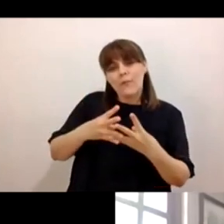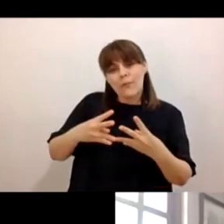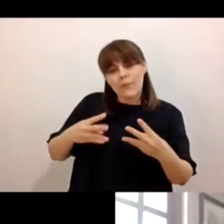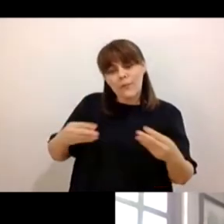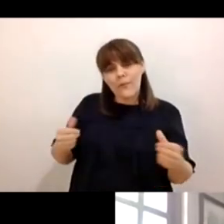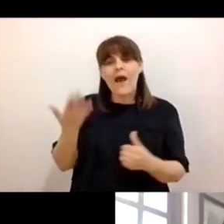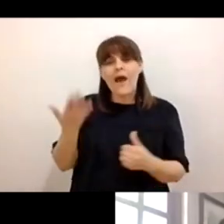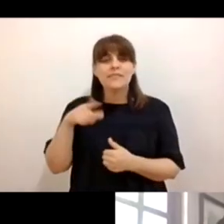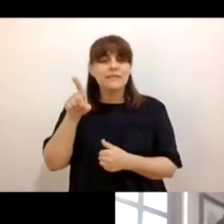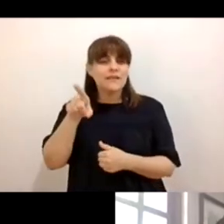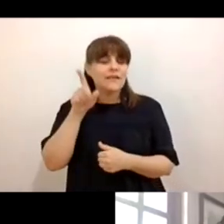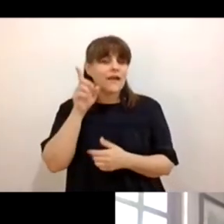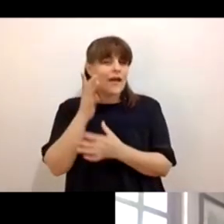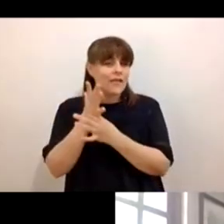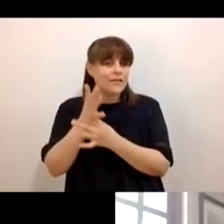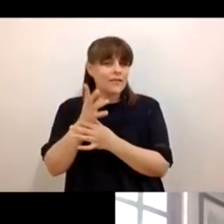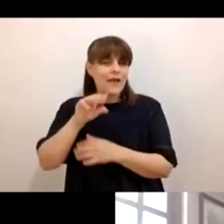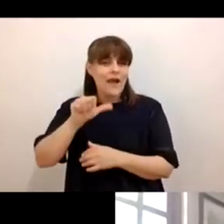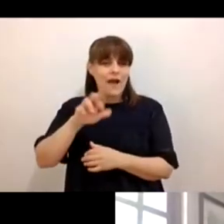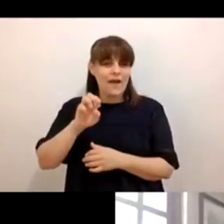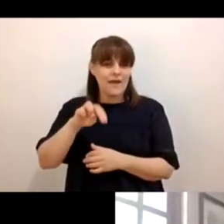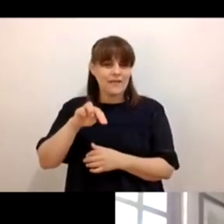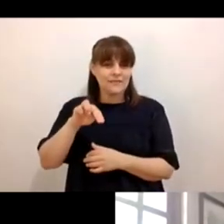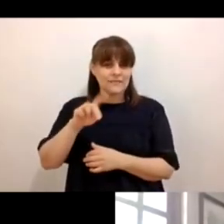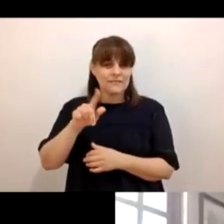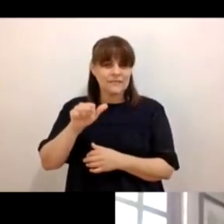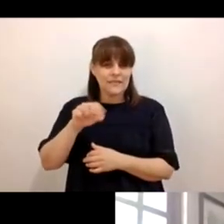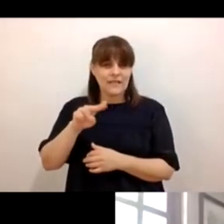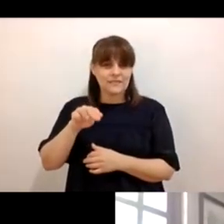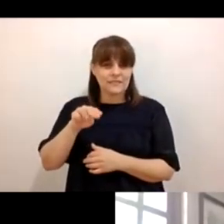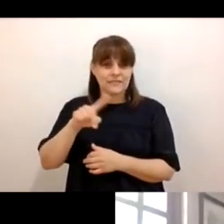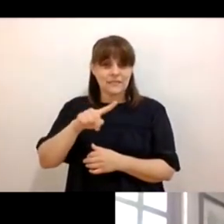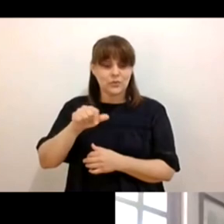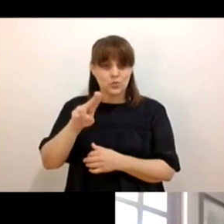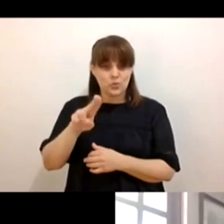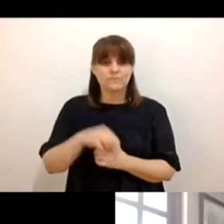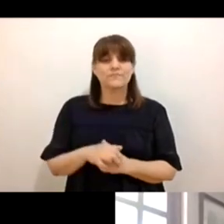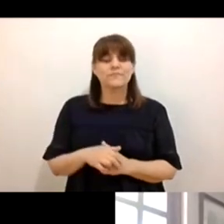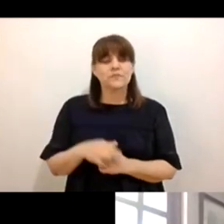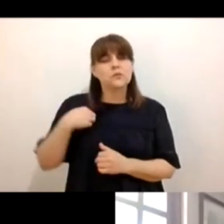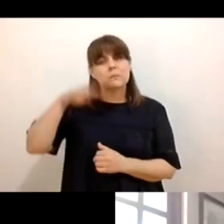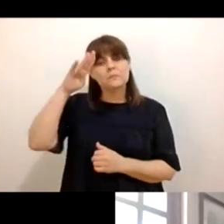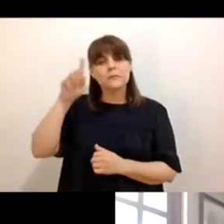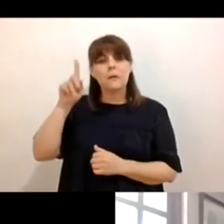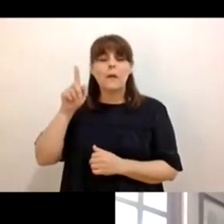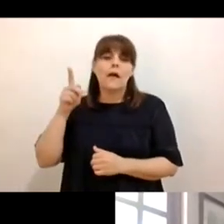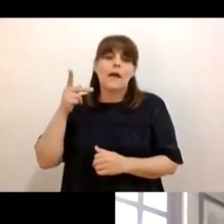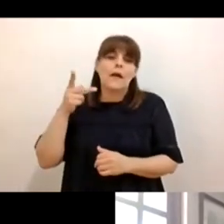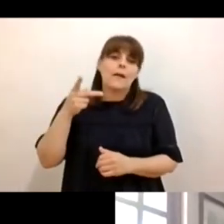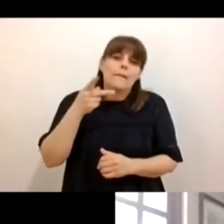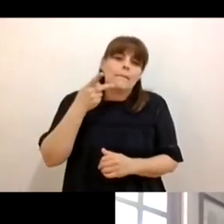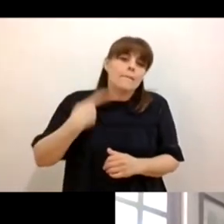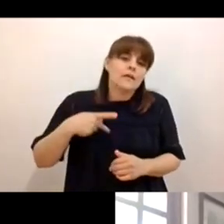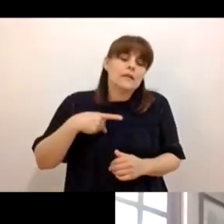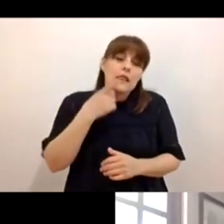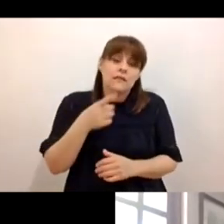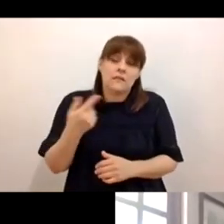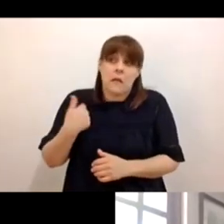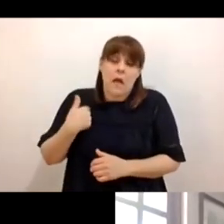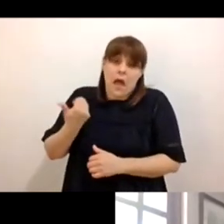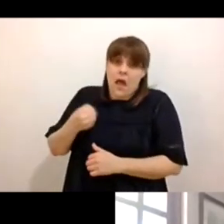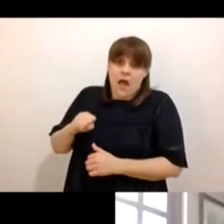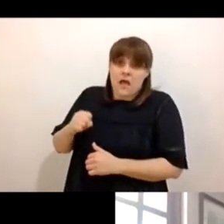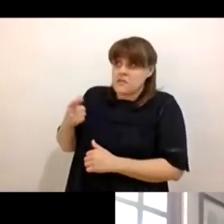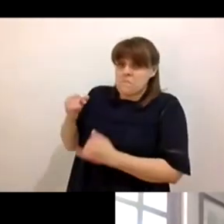surgieron un par de cositas que les quiero decir yo también he pensado mucho en toda esta gente que justifica pues a mí me educaron así